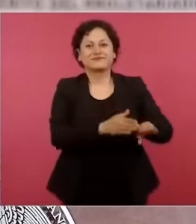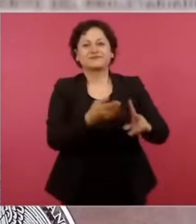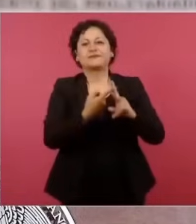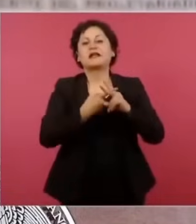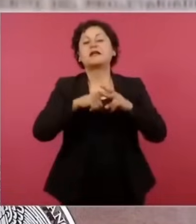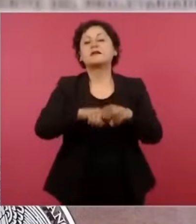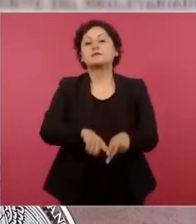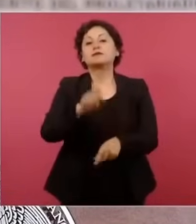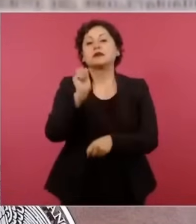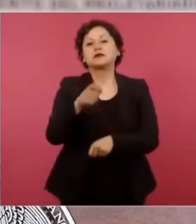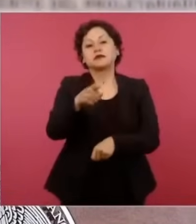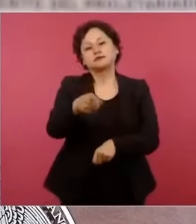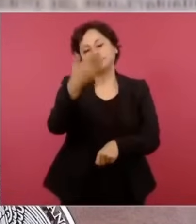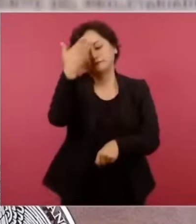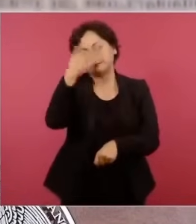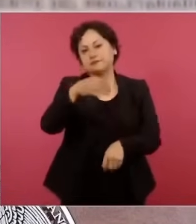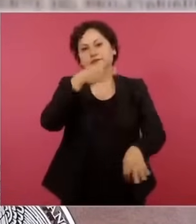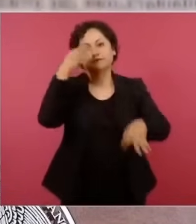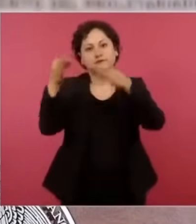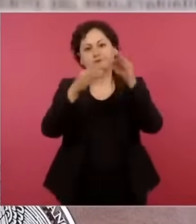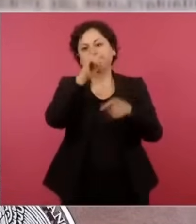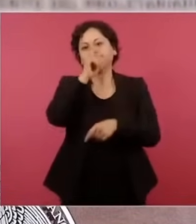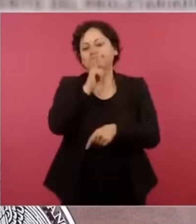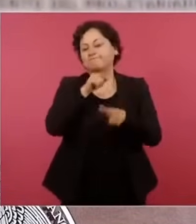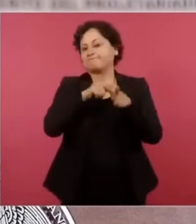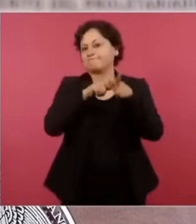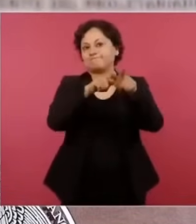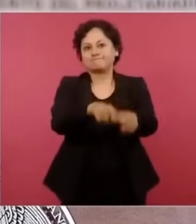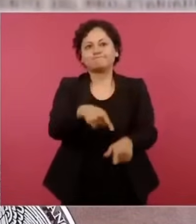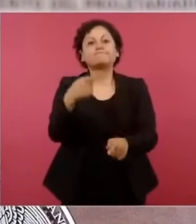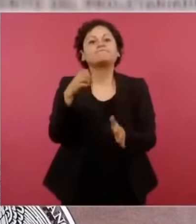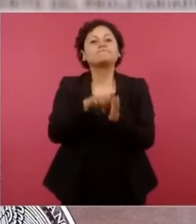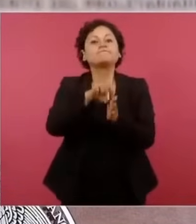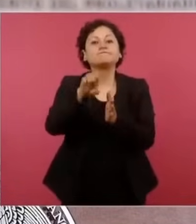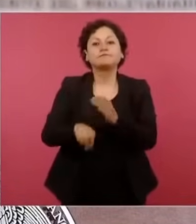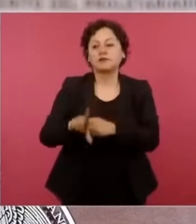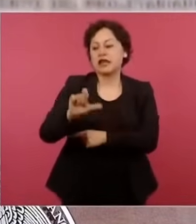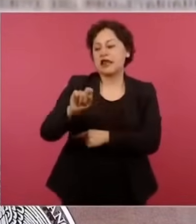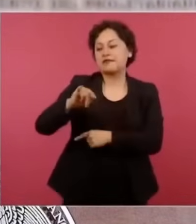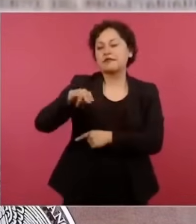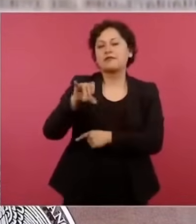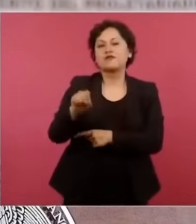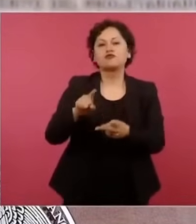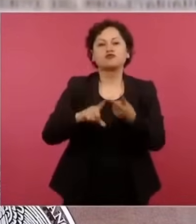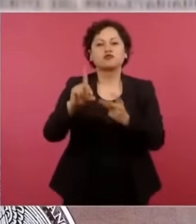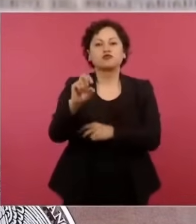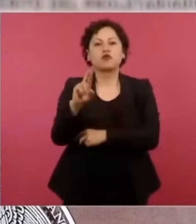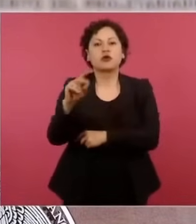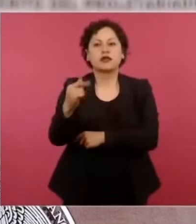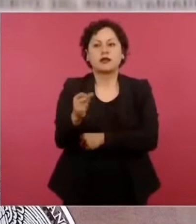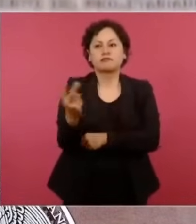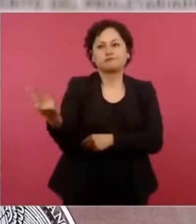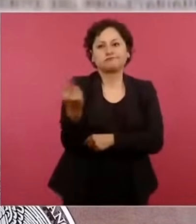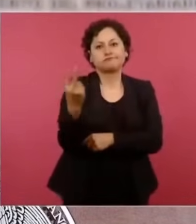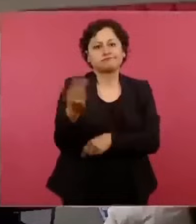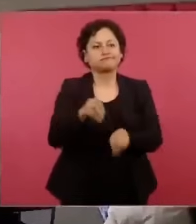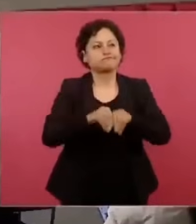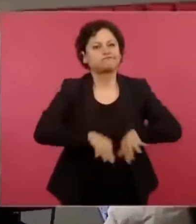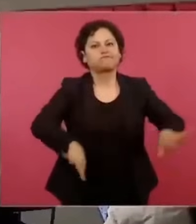hubo enfrentamientos inventados por latinos y por Joaquín López Dóriga. Estos nunca